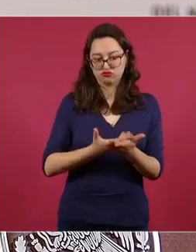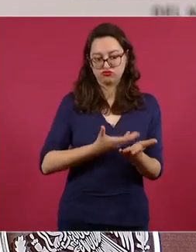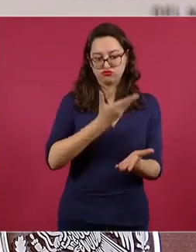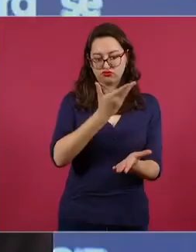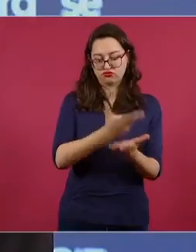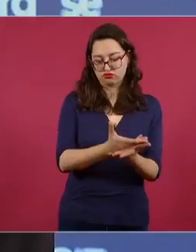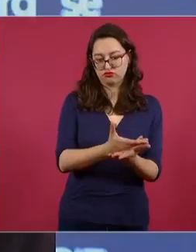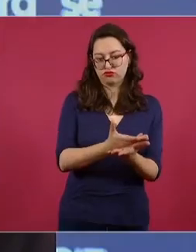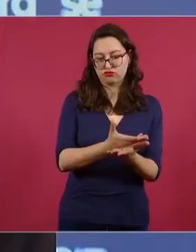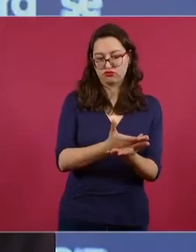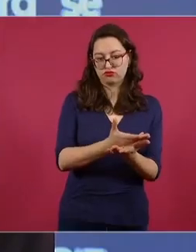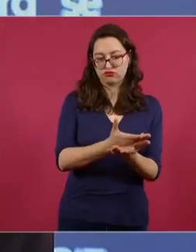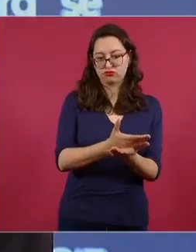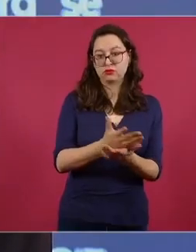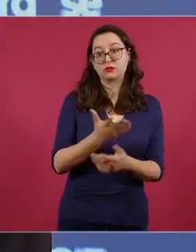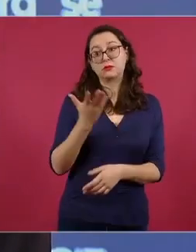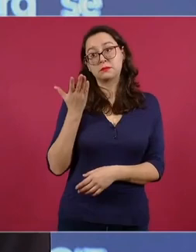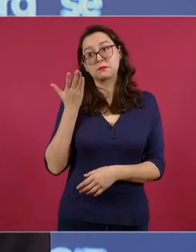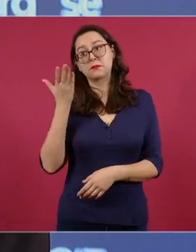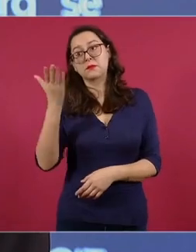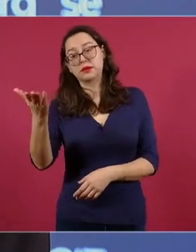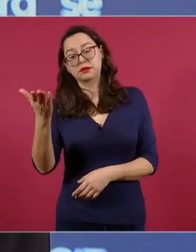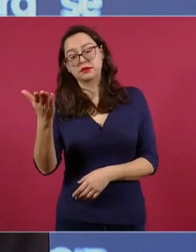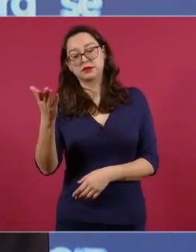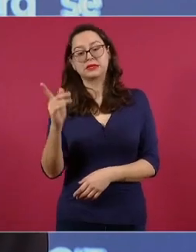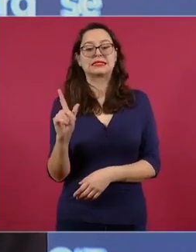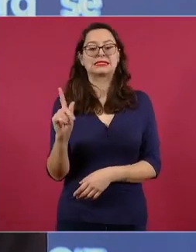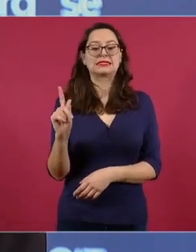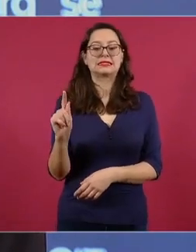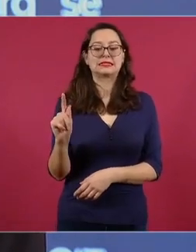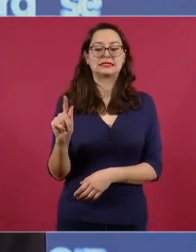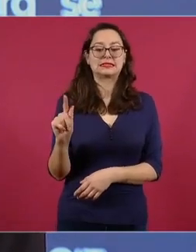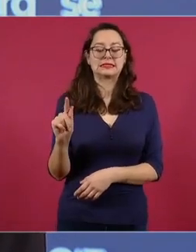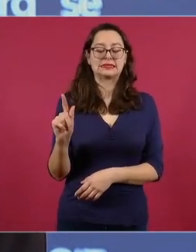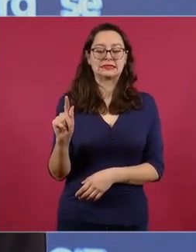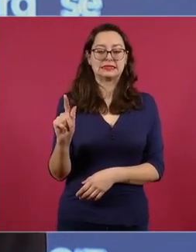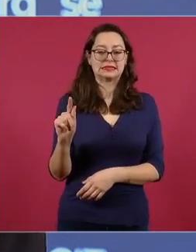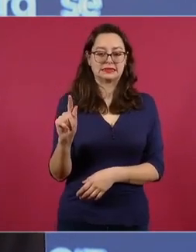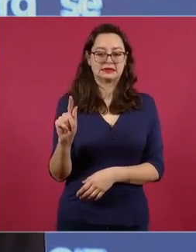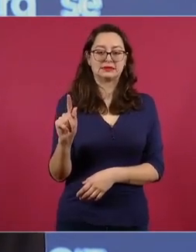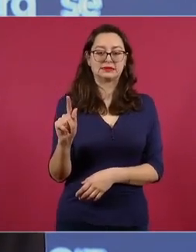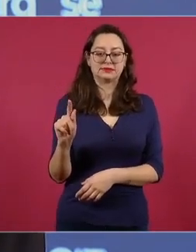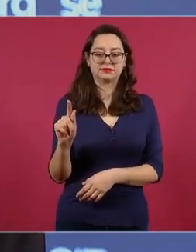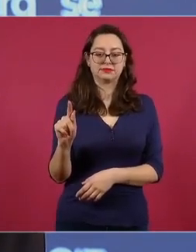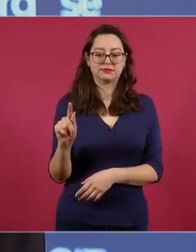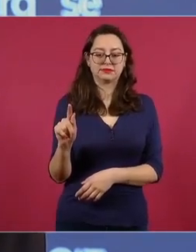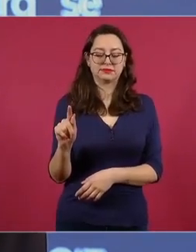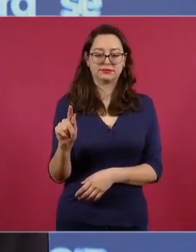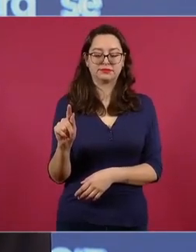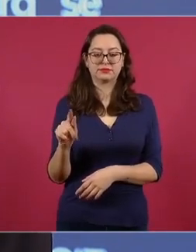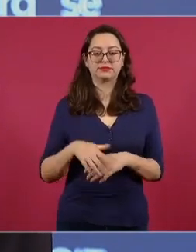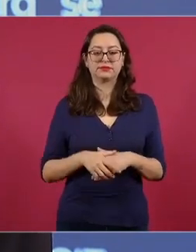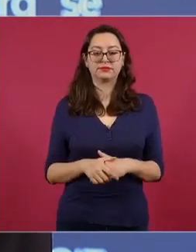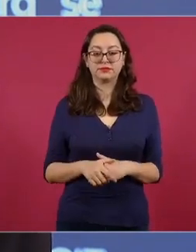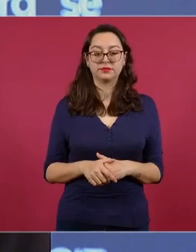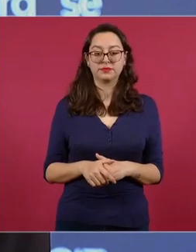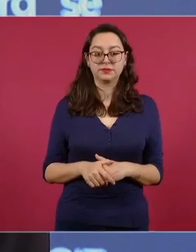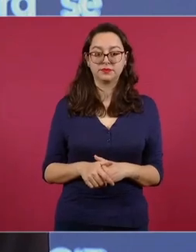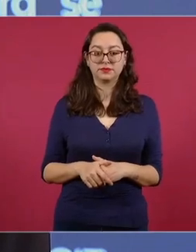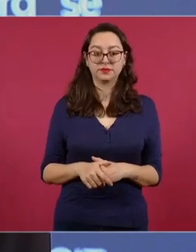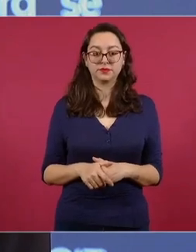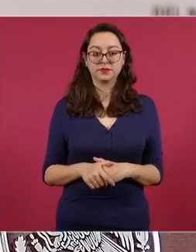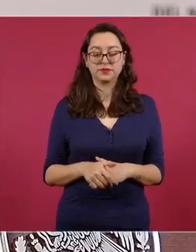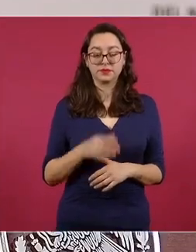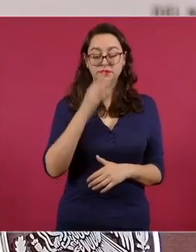70 por petición de la Fiscalía General de la República, que